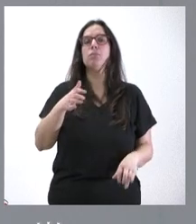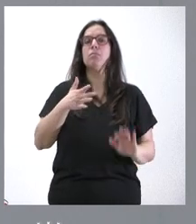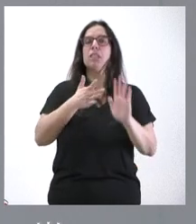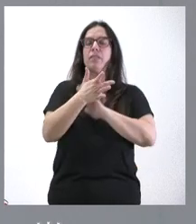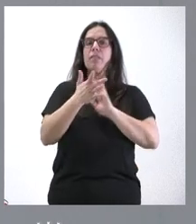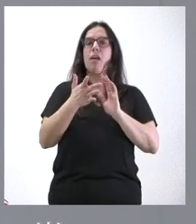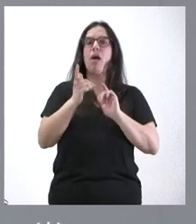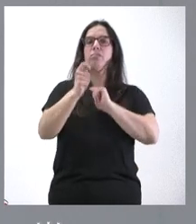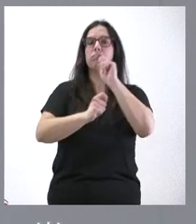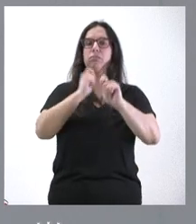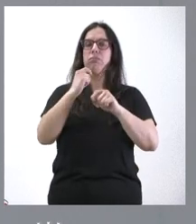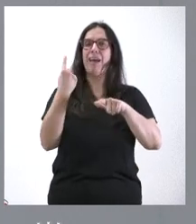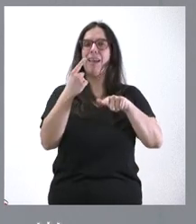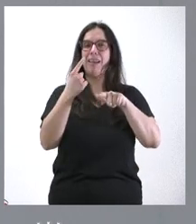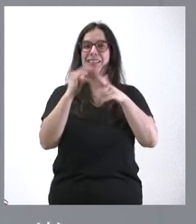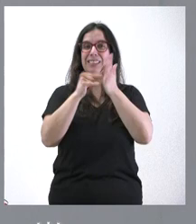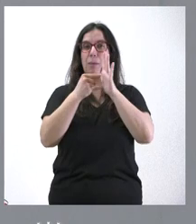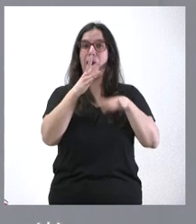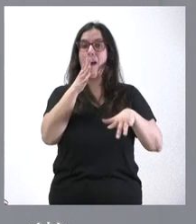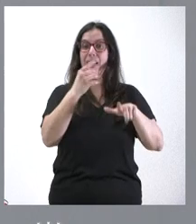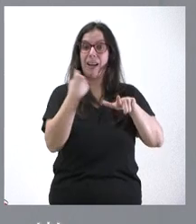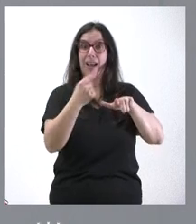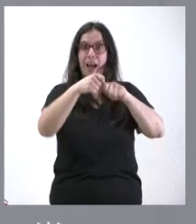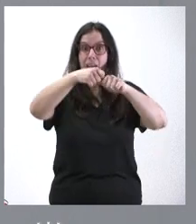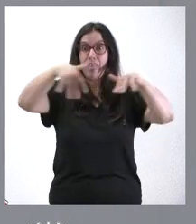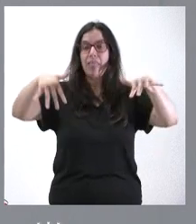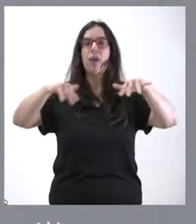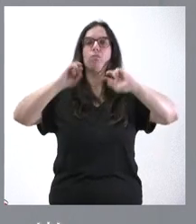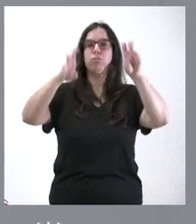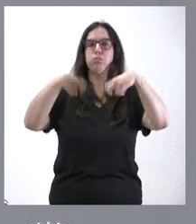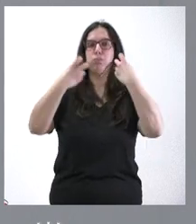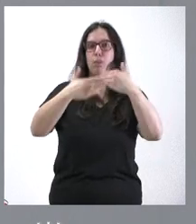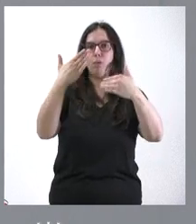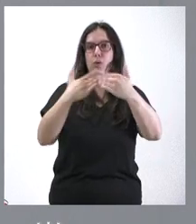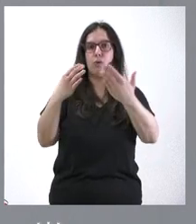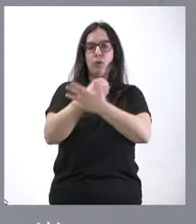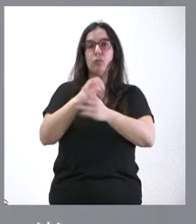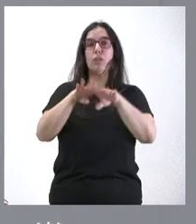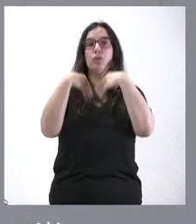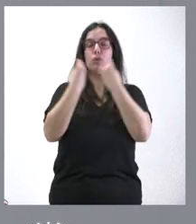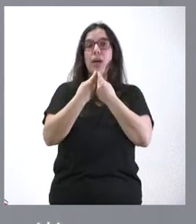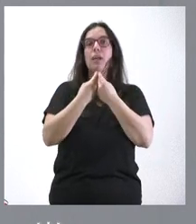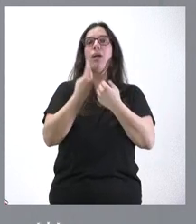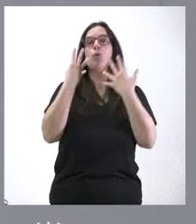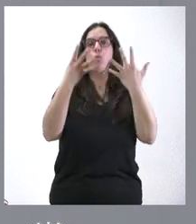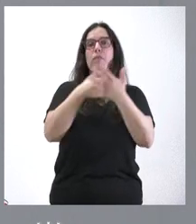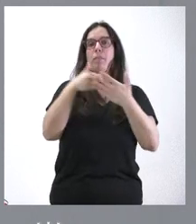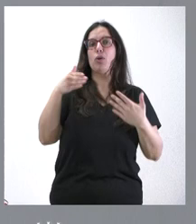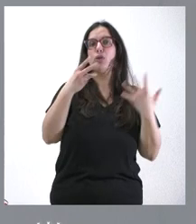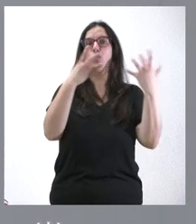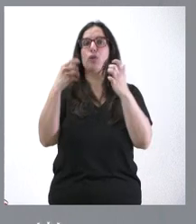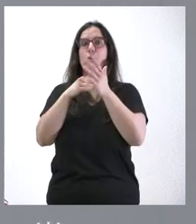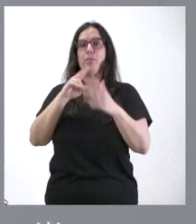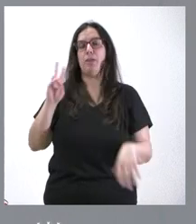modernizar el regadío y ascenderá el total de la actuación como les hemos señalado a 9,800 1000